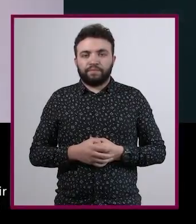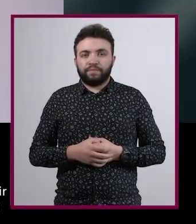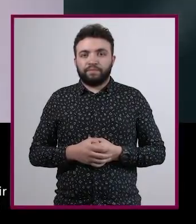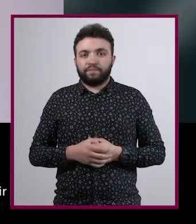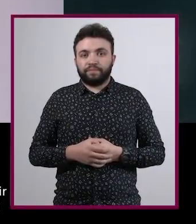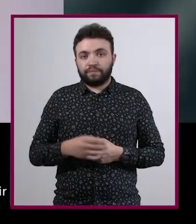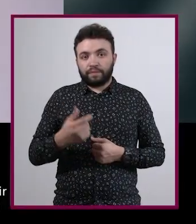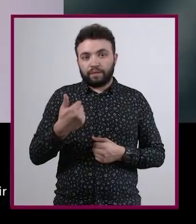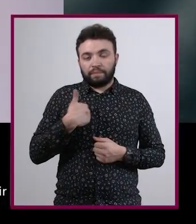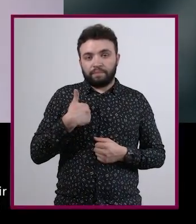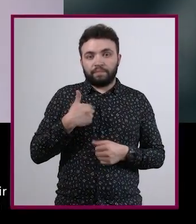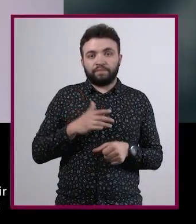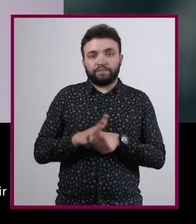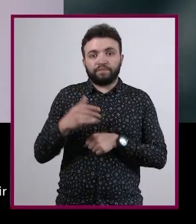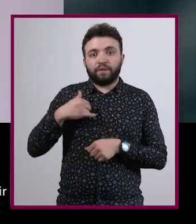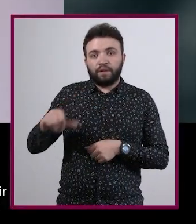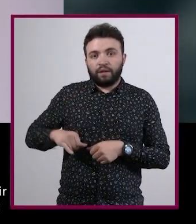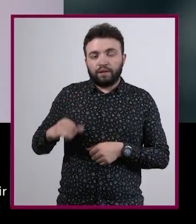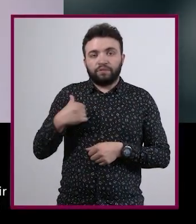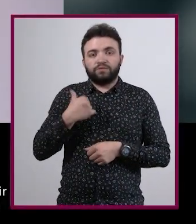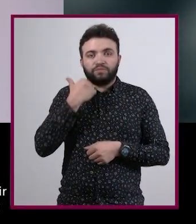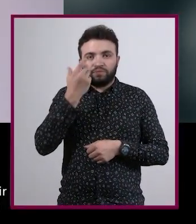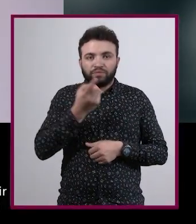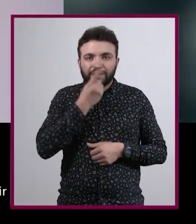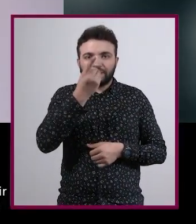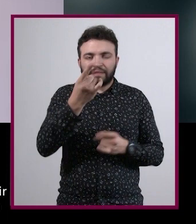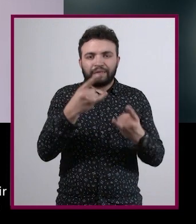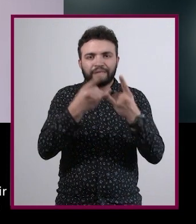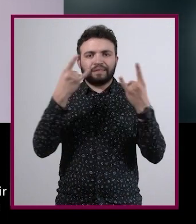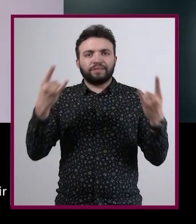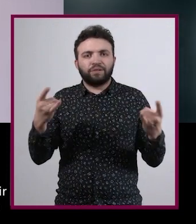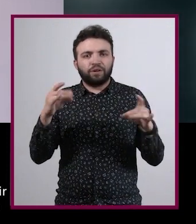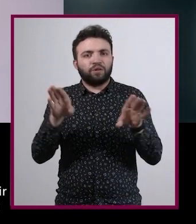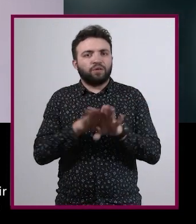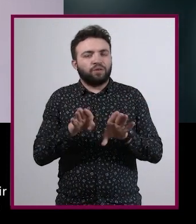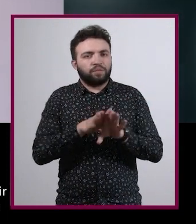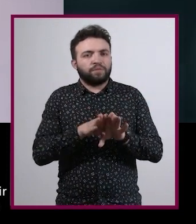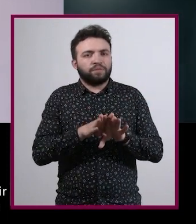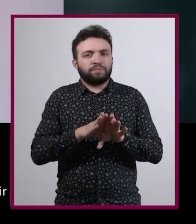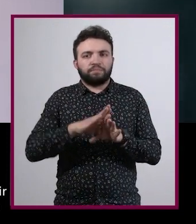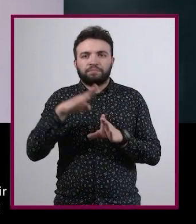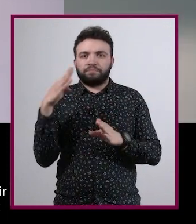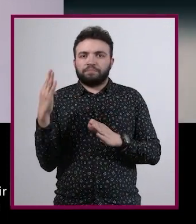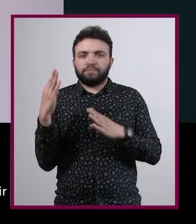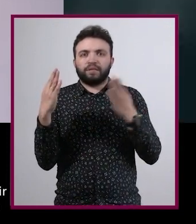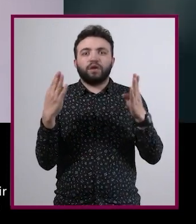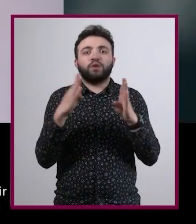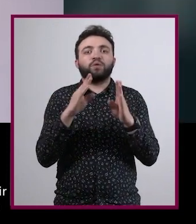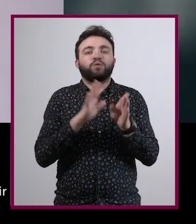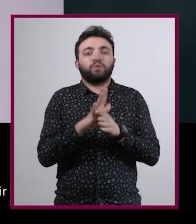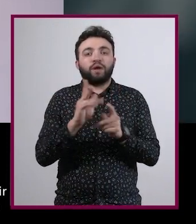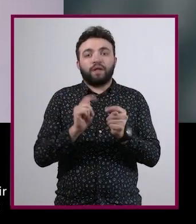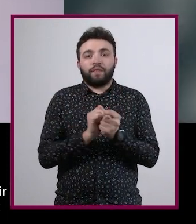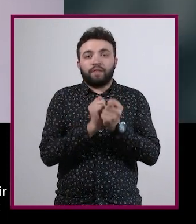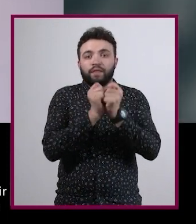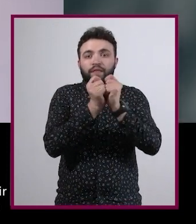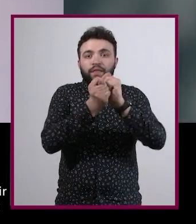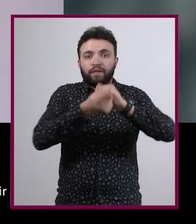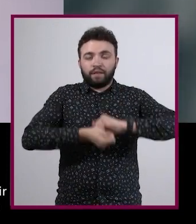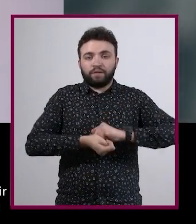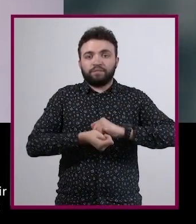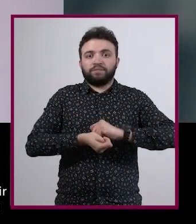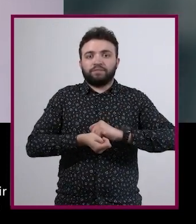Y a mí lo que me interesa es contar historias oposicionales de transformación colectiva,